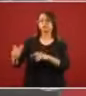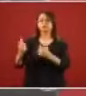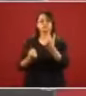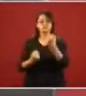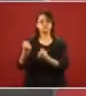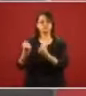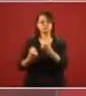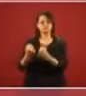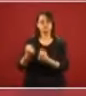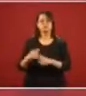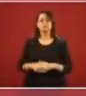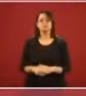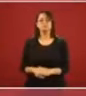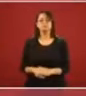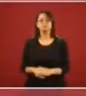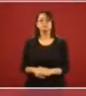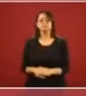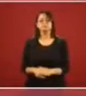vehículos,